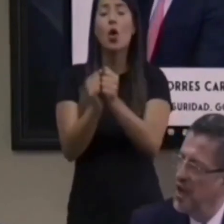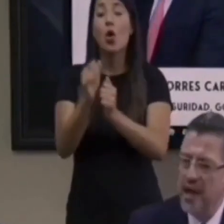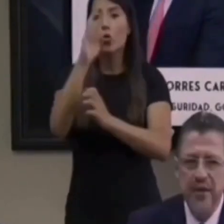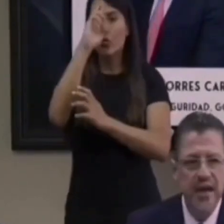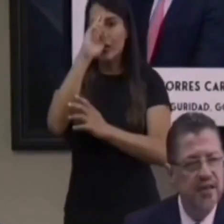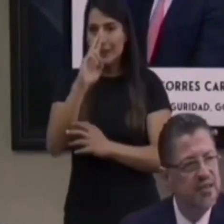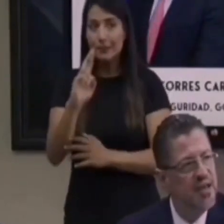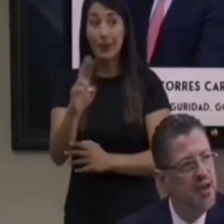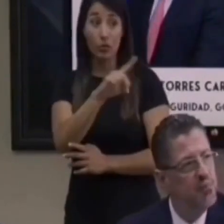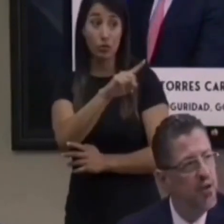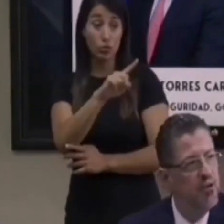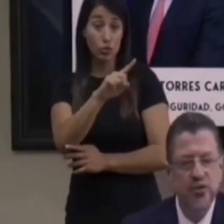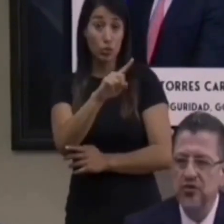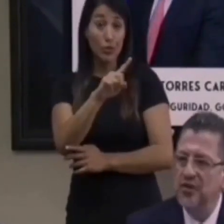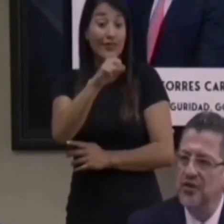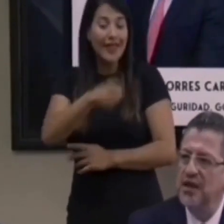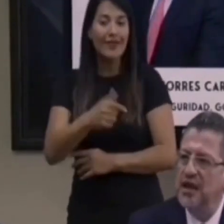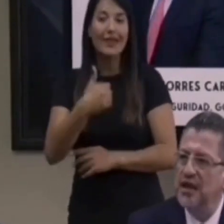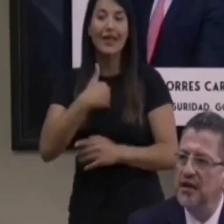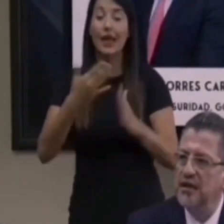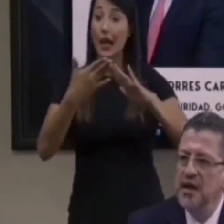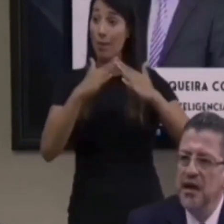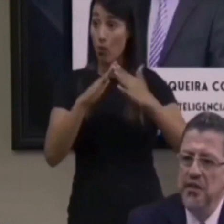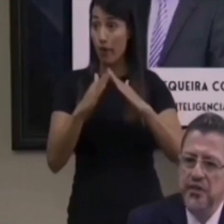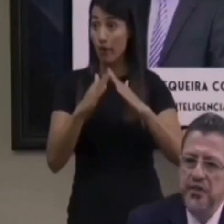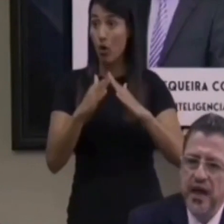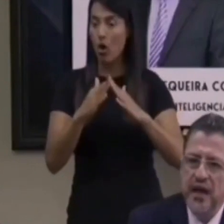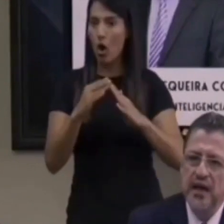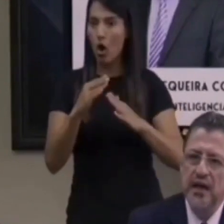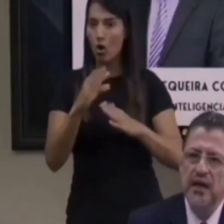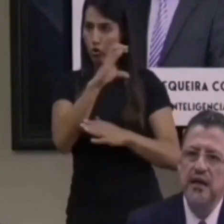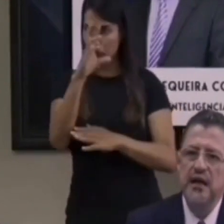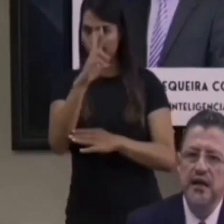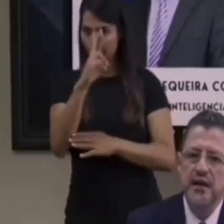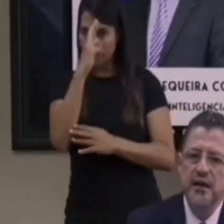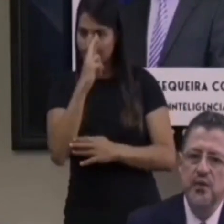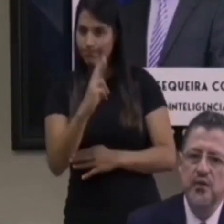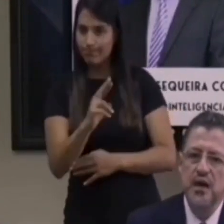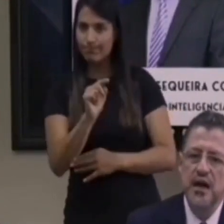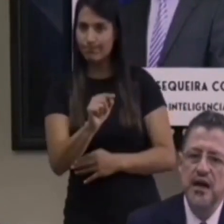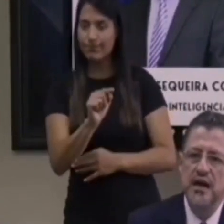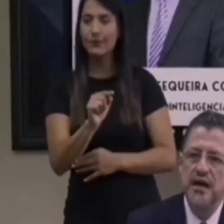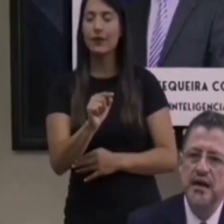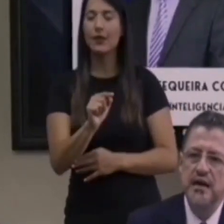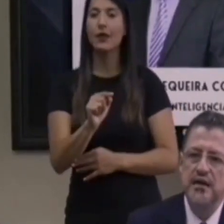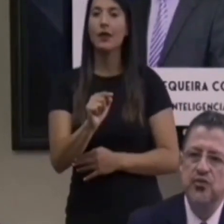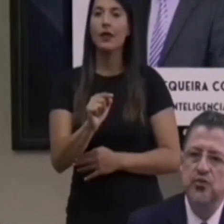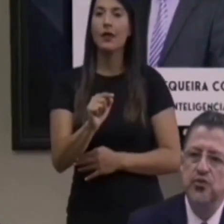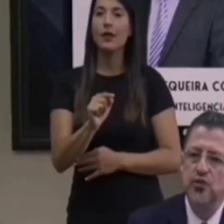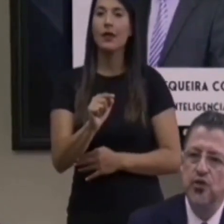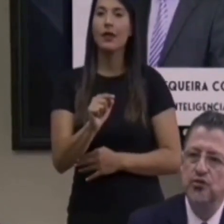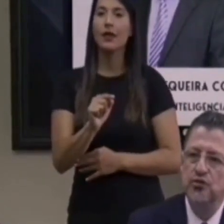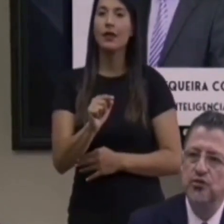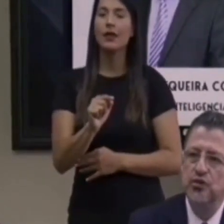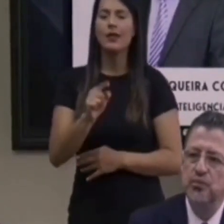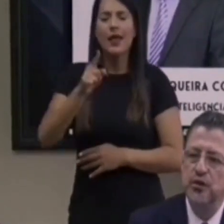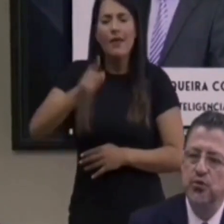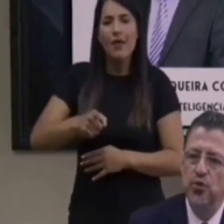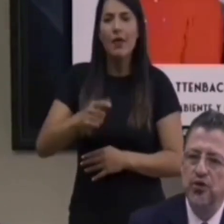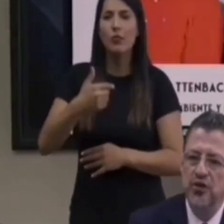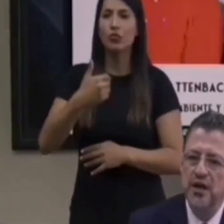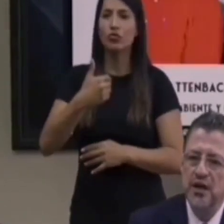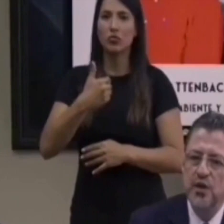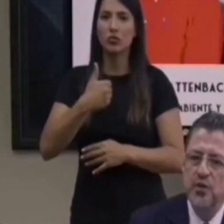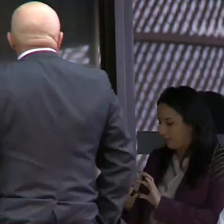que merece el pueblo de Costa Rica de una discusión